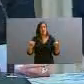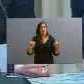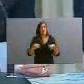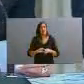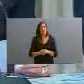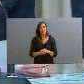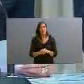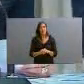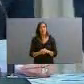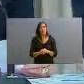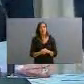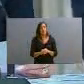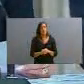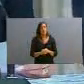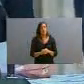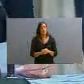Quiero decirles